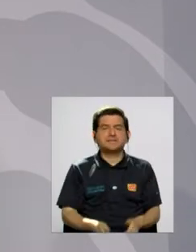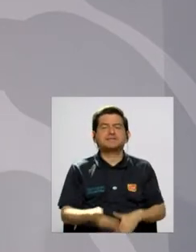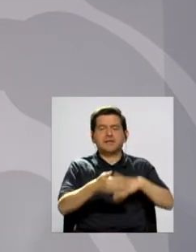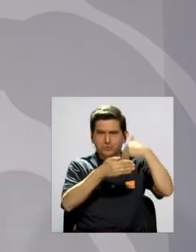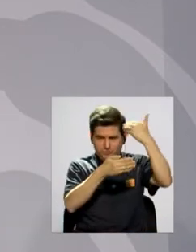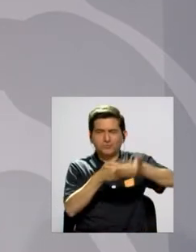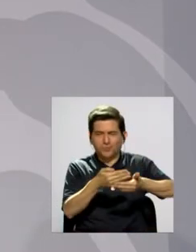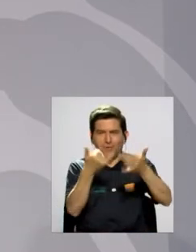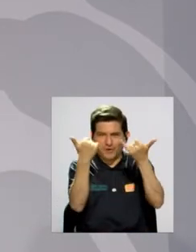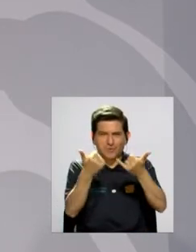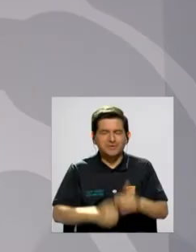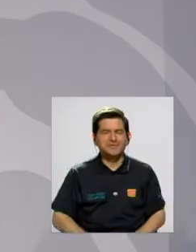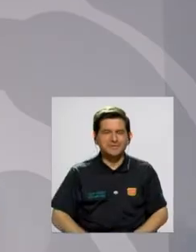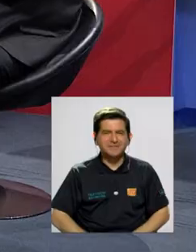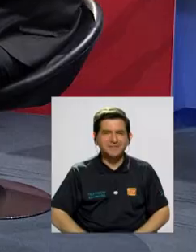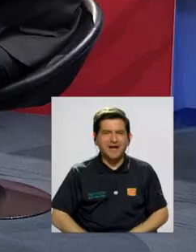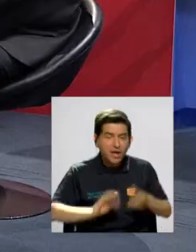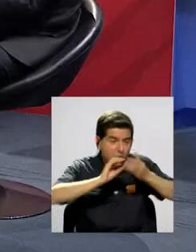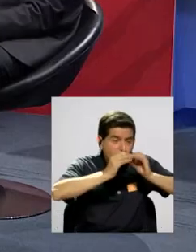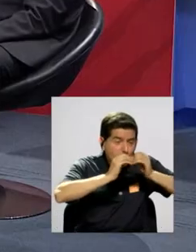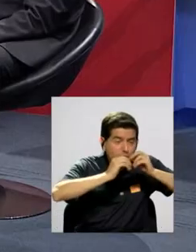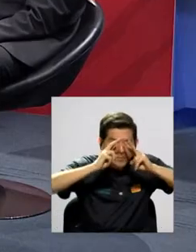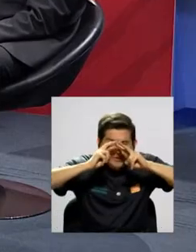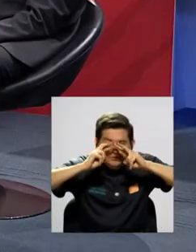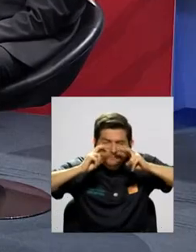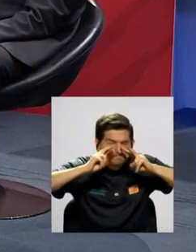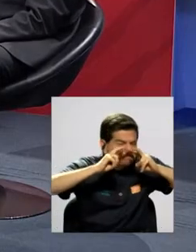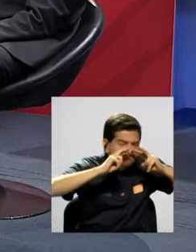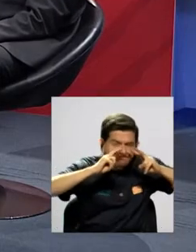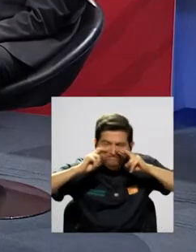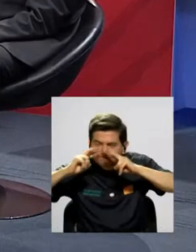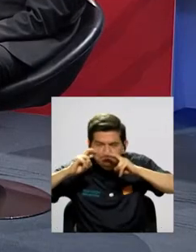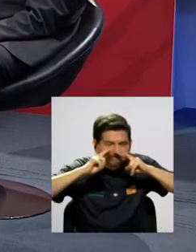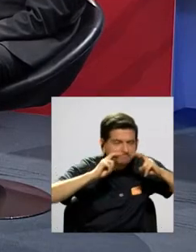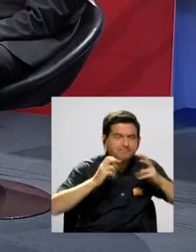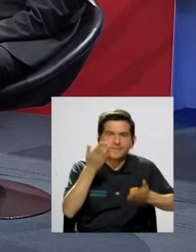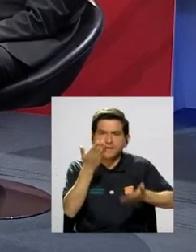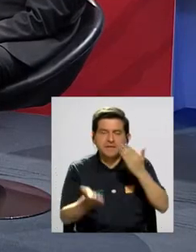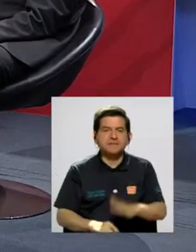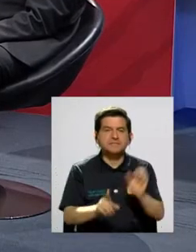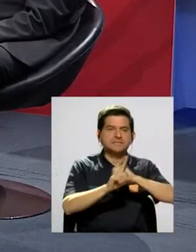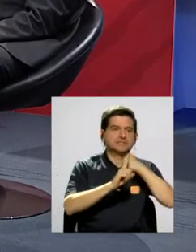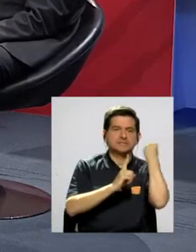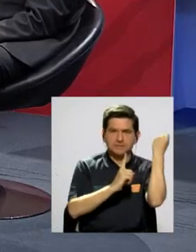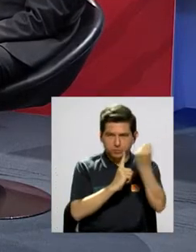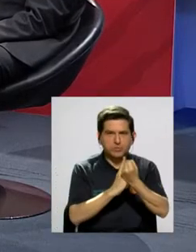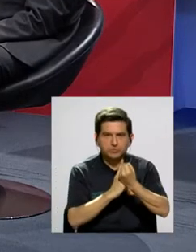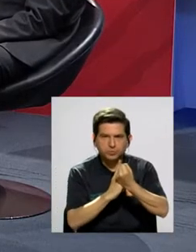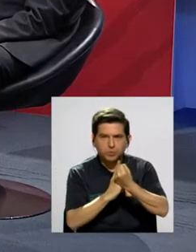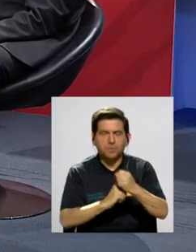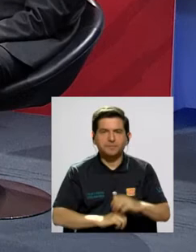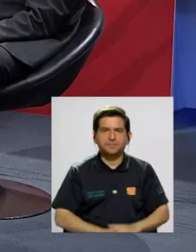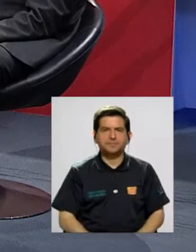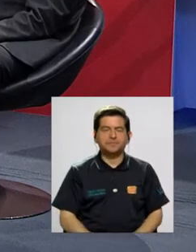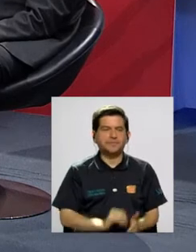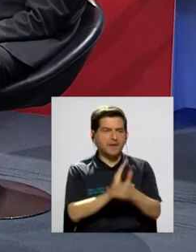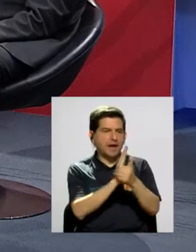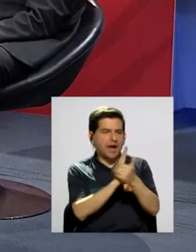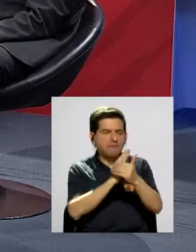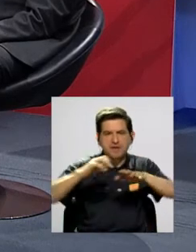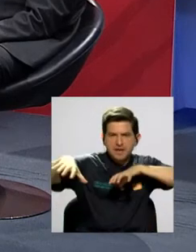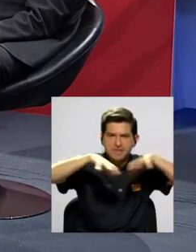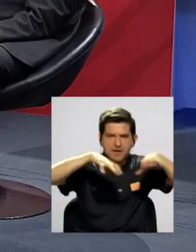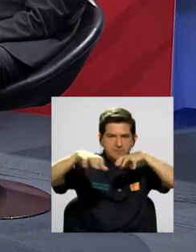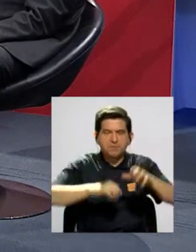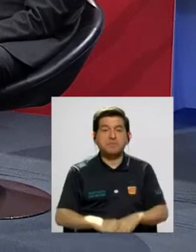podamos leerlo con más, datos, leerlo más en minucia. Probablemente factores como la capacidad de movilización